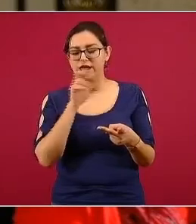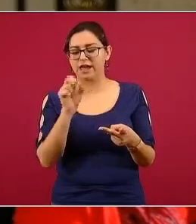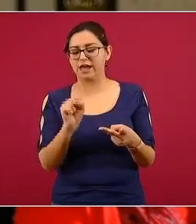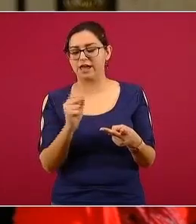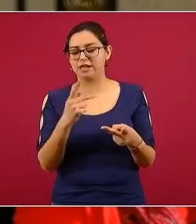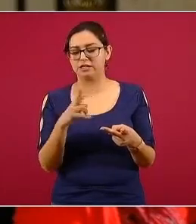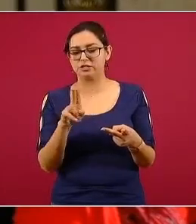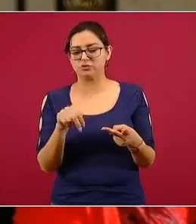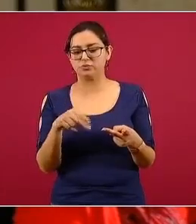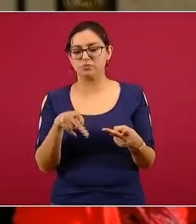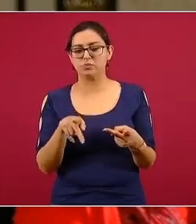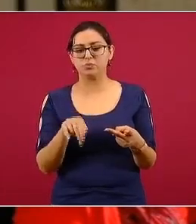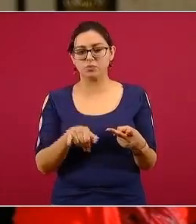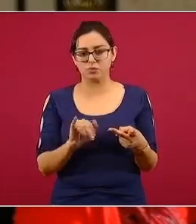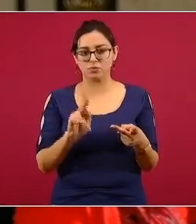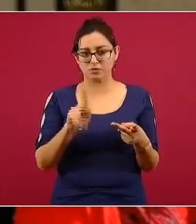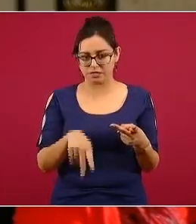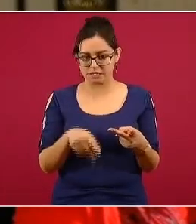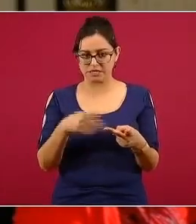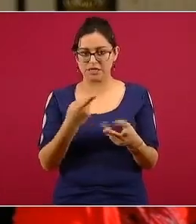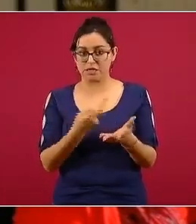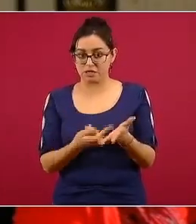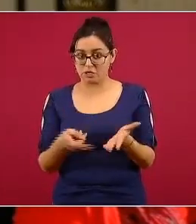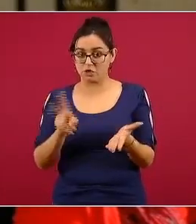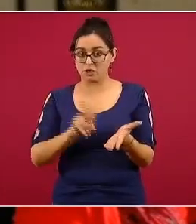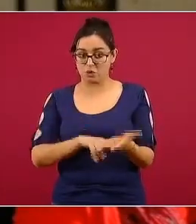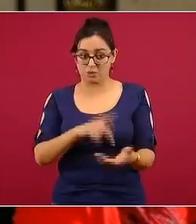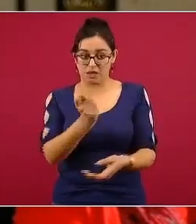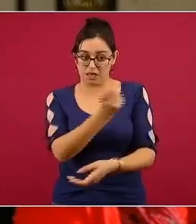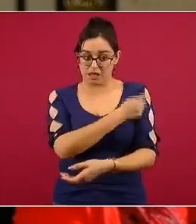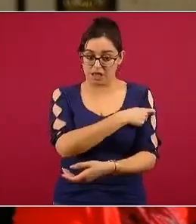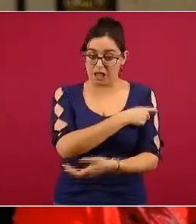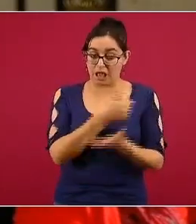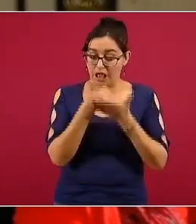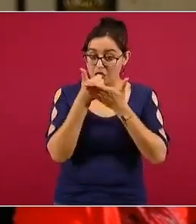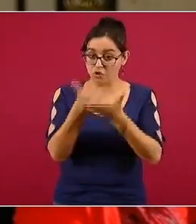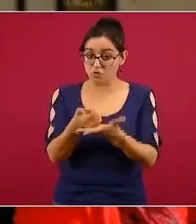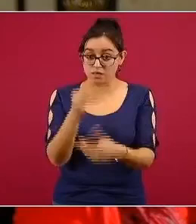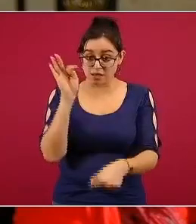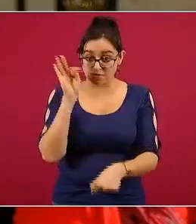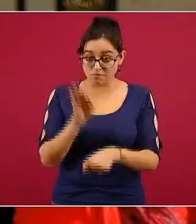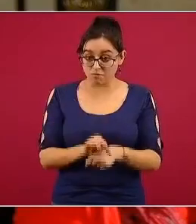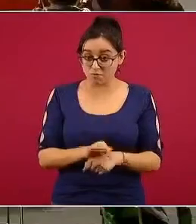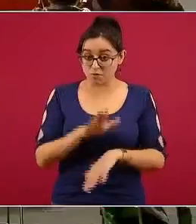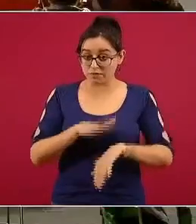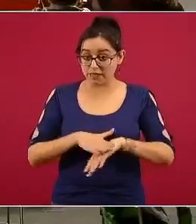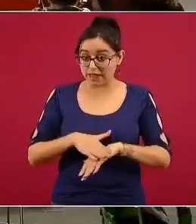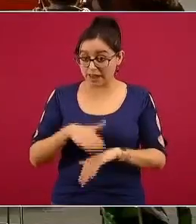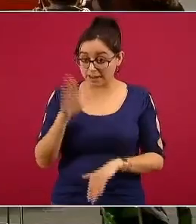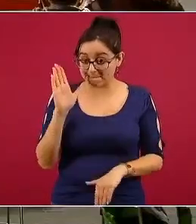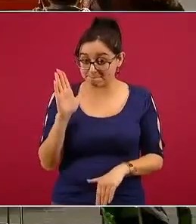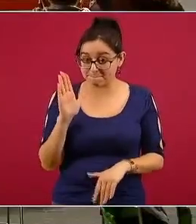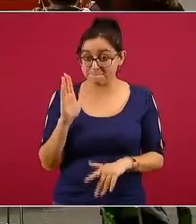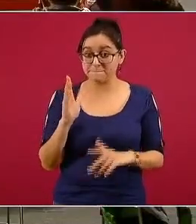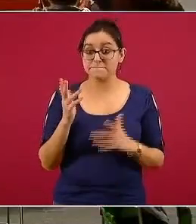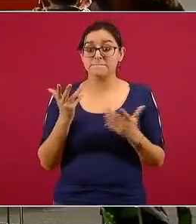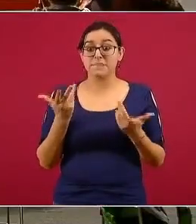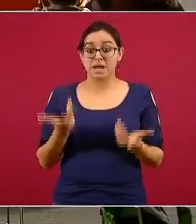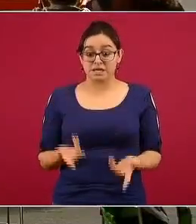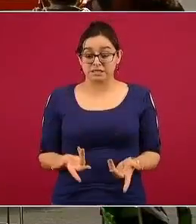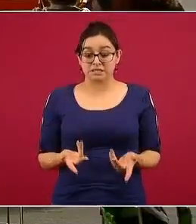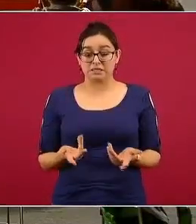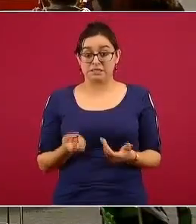¿qué comentarios tendría si aumentan la eficacia y si esto se relaciona un poco con los diferentes tipos de